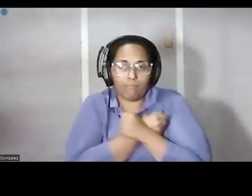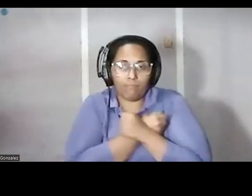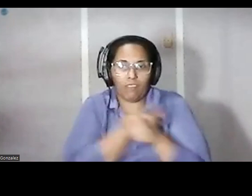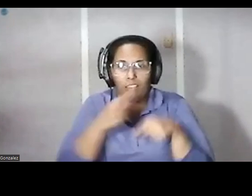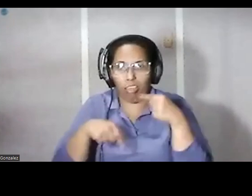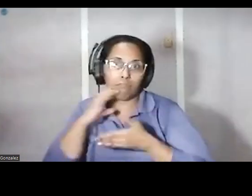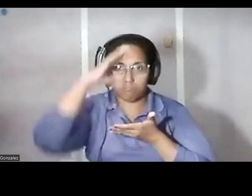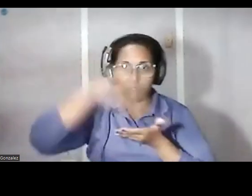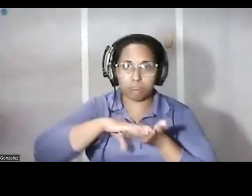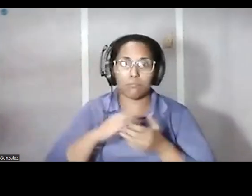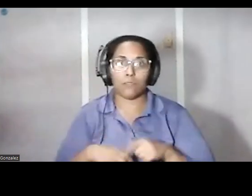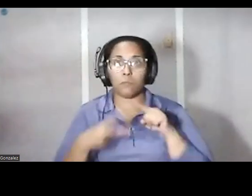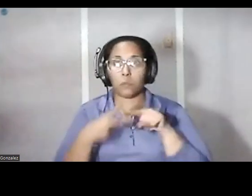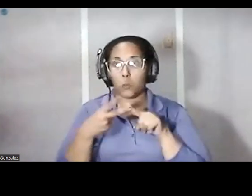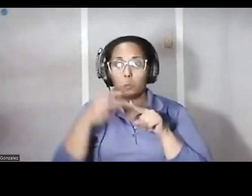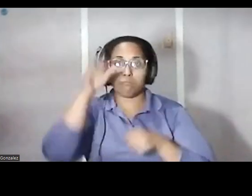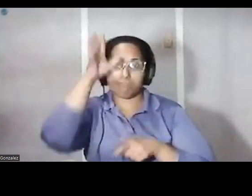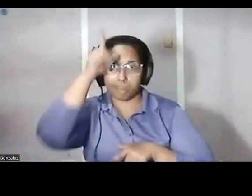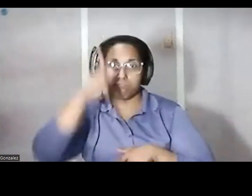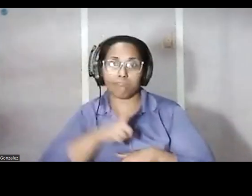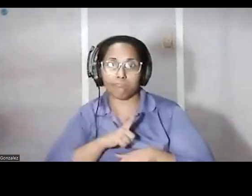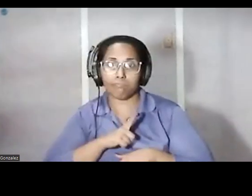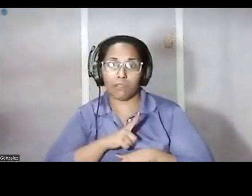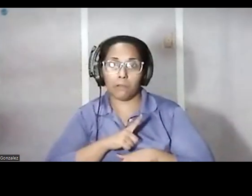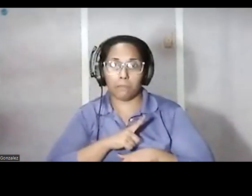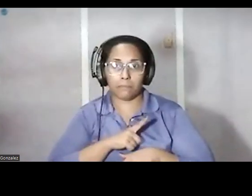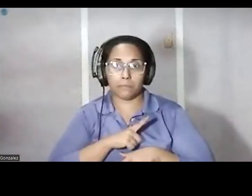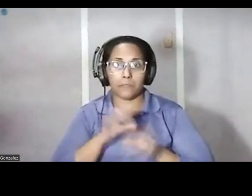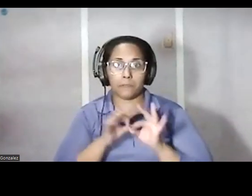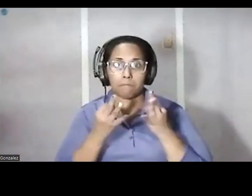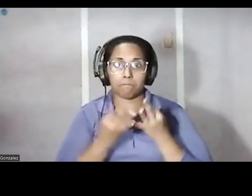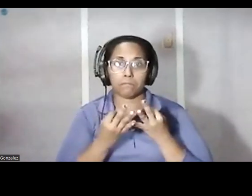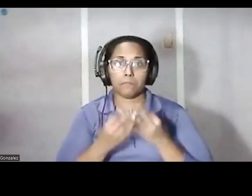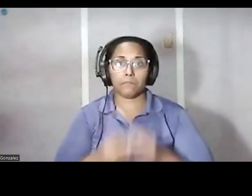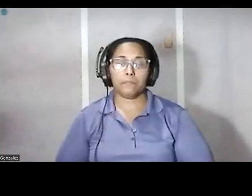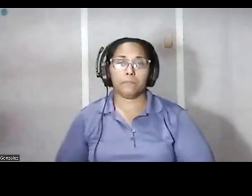peleas entre dos hombres de la familia, pero casi todos son pasionales.